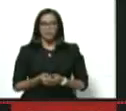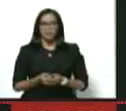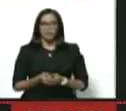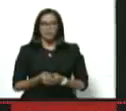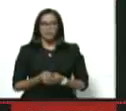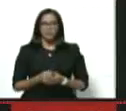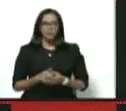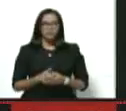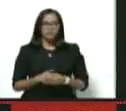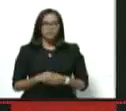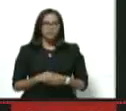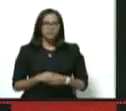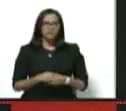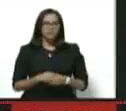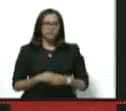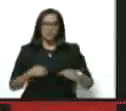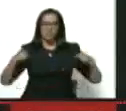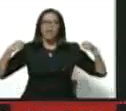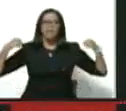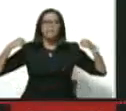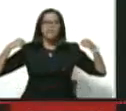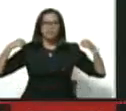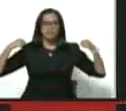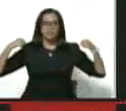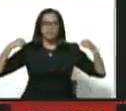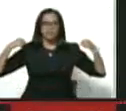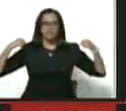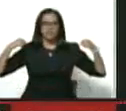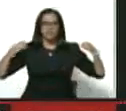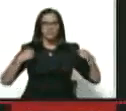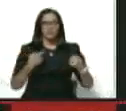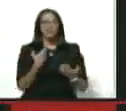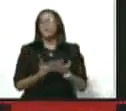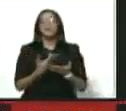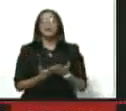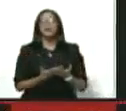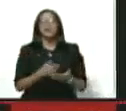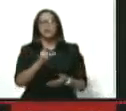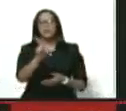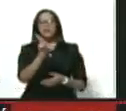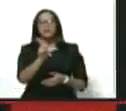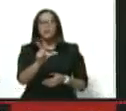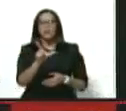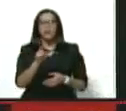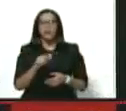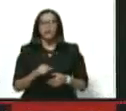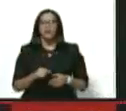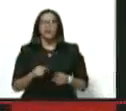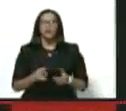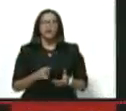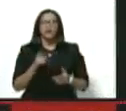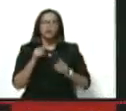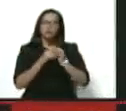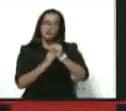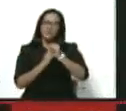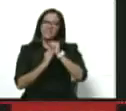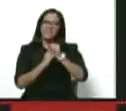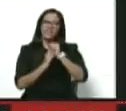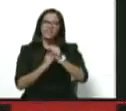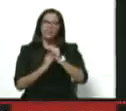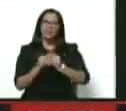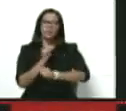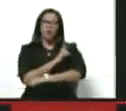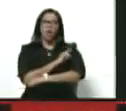indestructible, invencible, un Partido Socialista Unido de Venezuela con su liderazgo